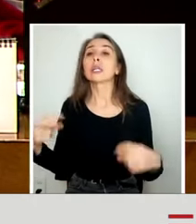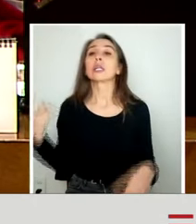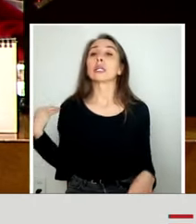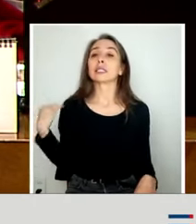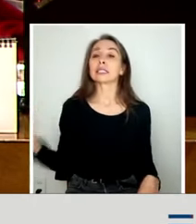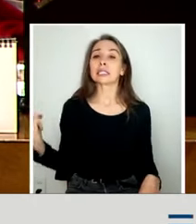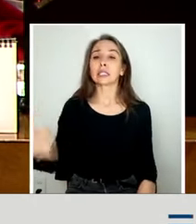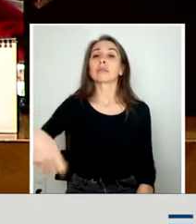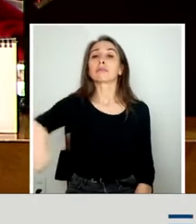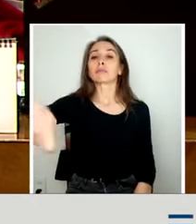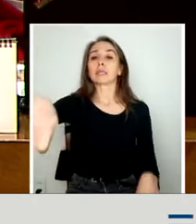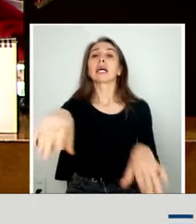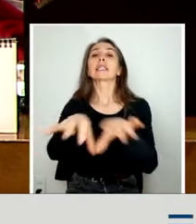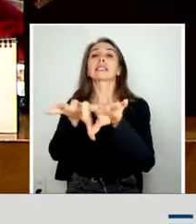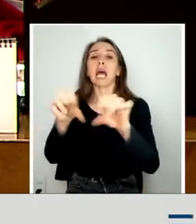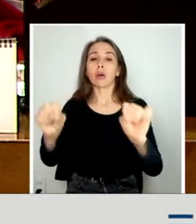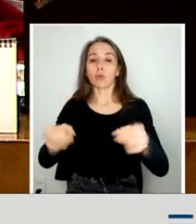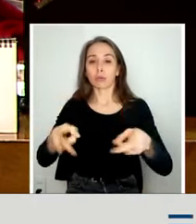acordado